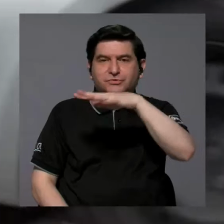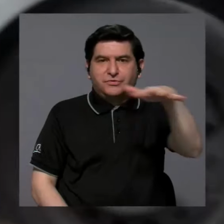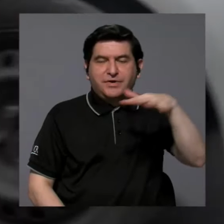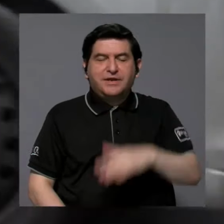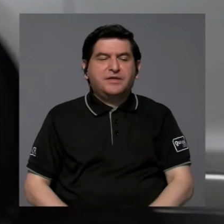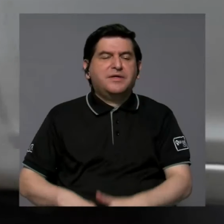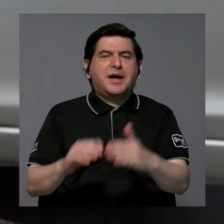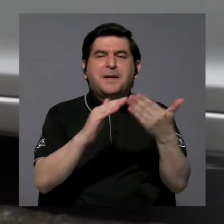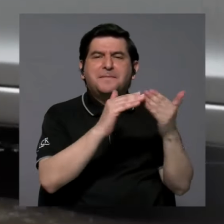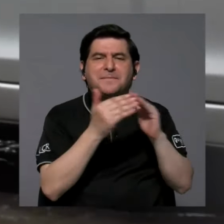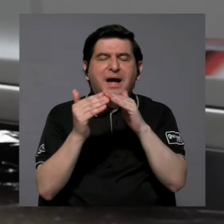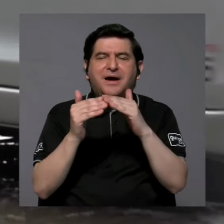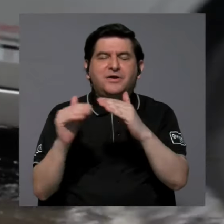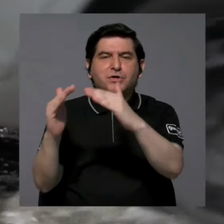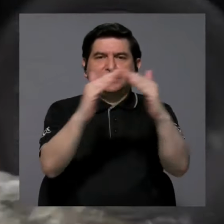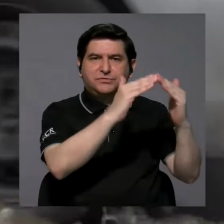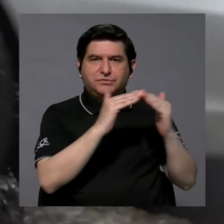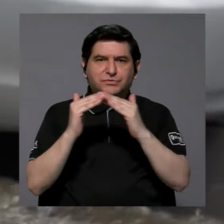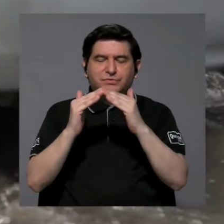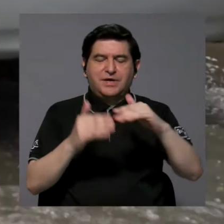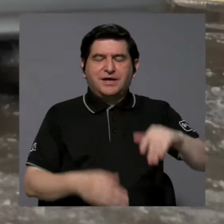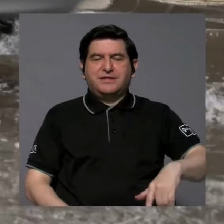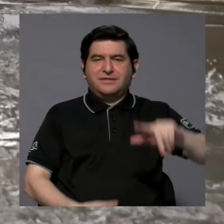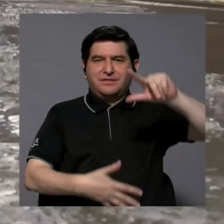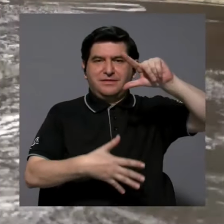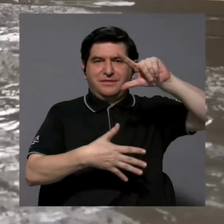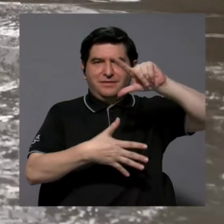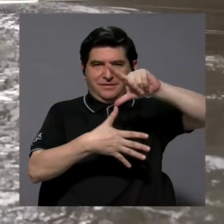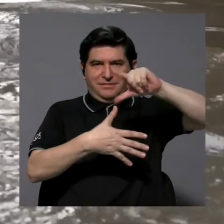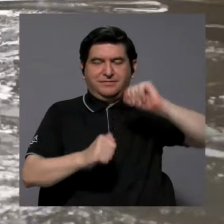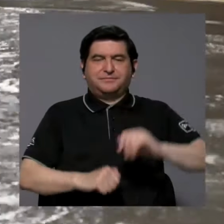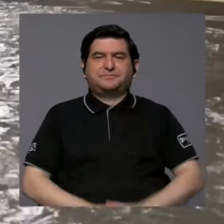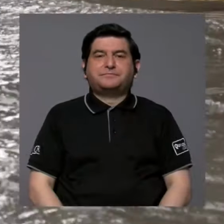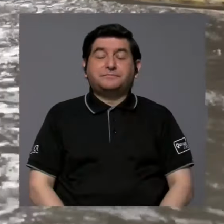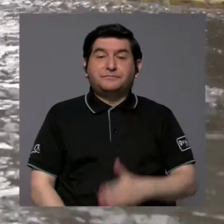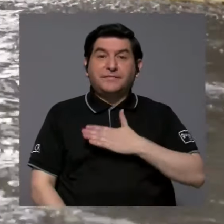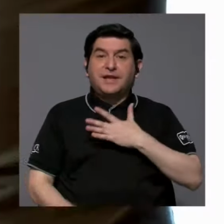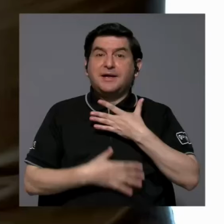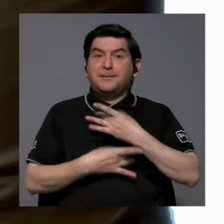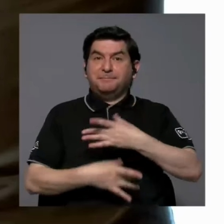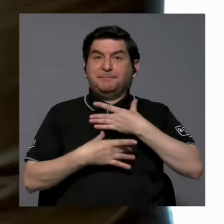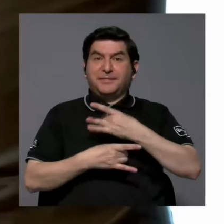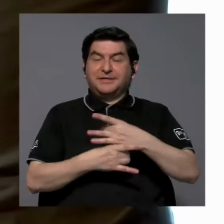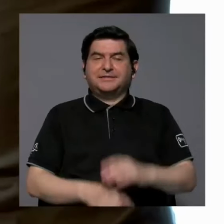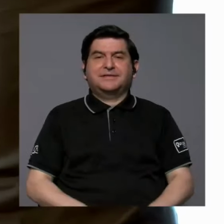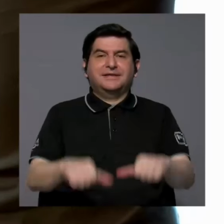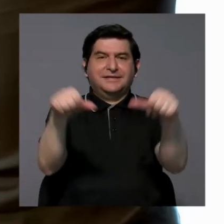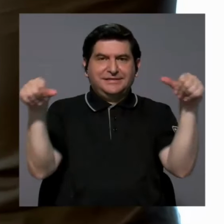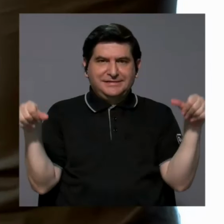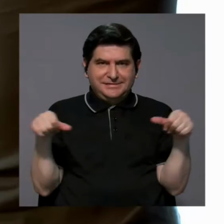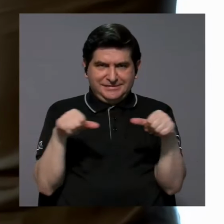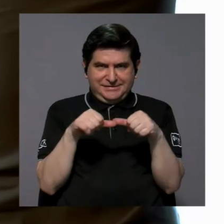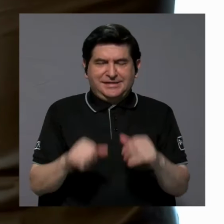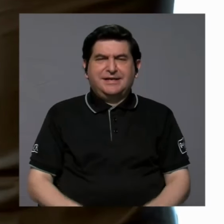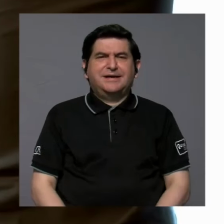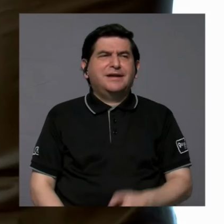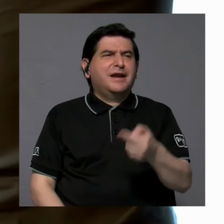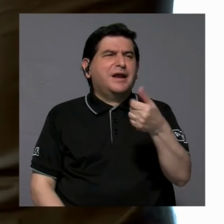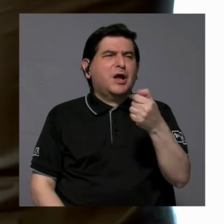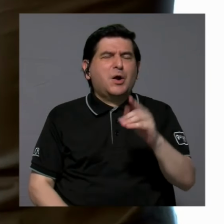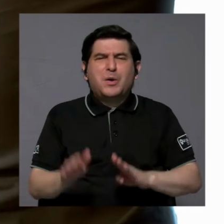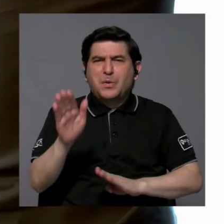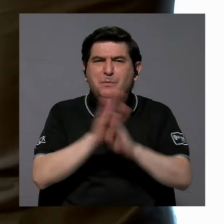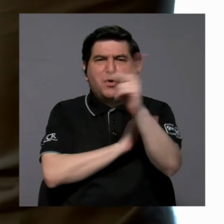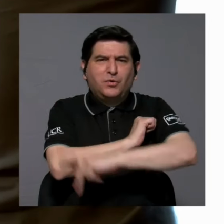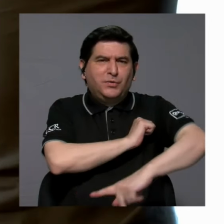los barrios, las ciudades en América Latina. Entonces, me interesó porque es un área que está poco desarrollada